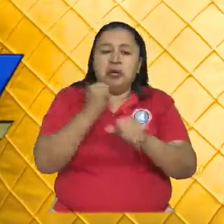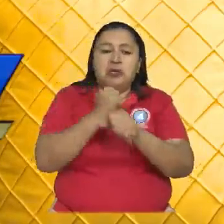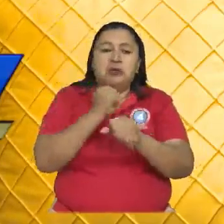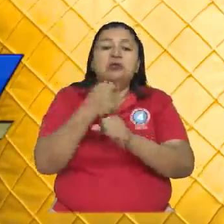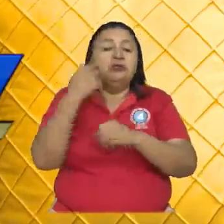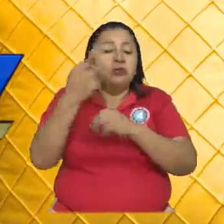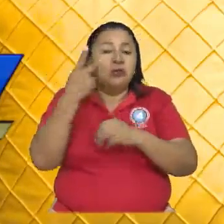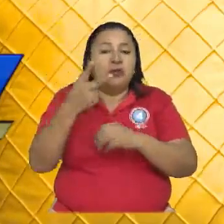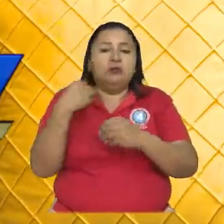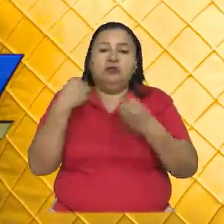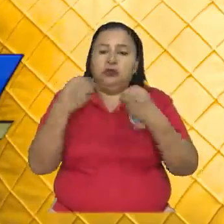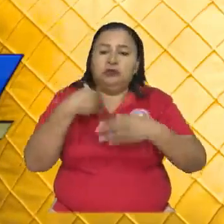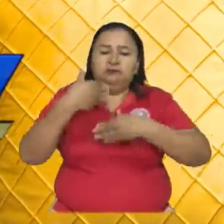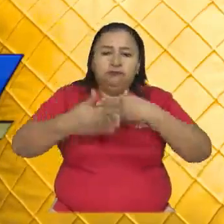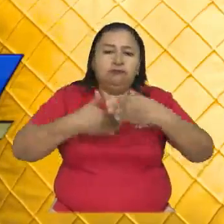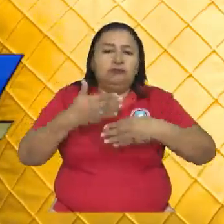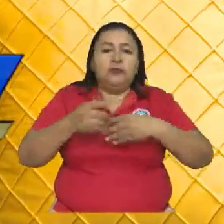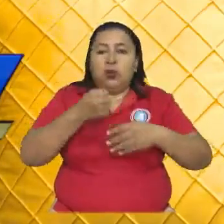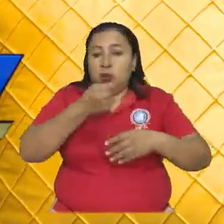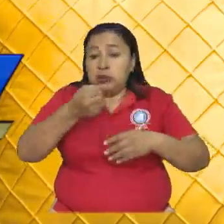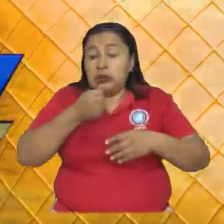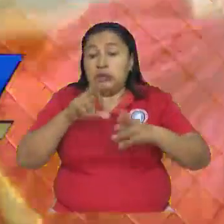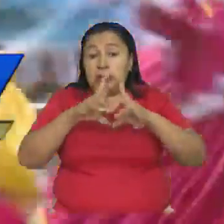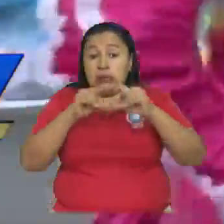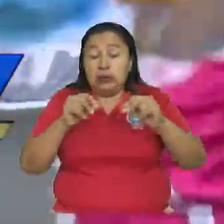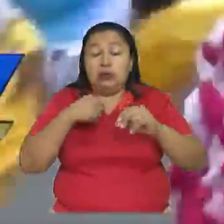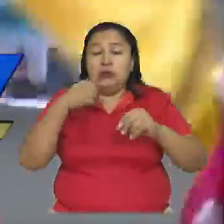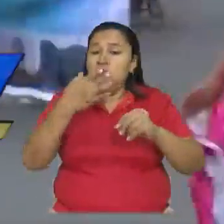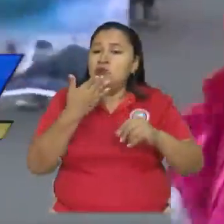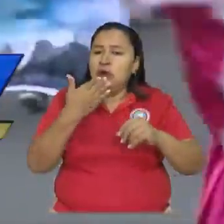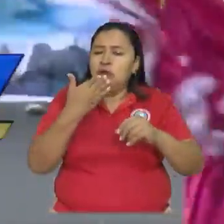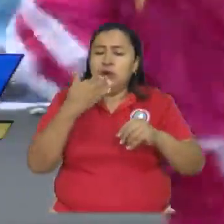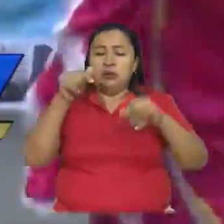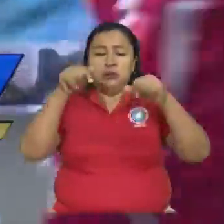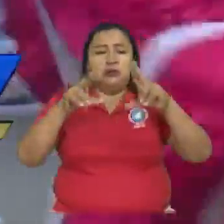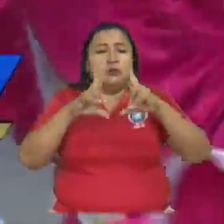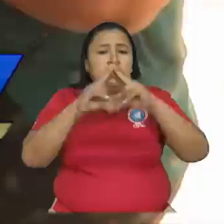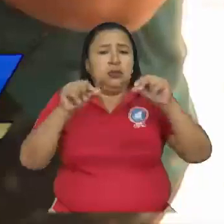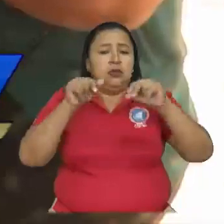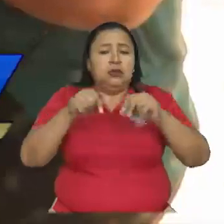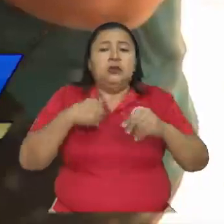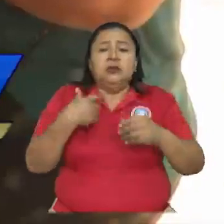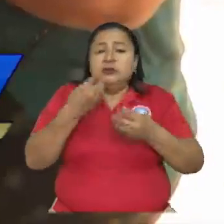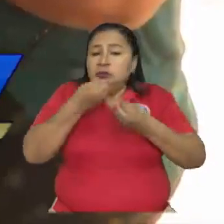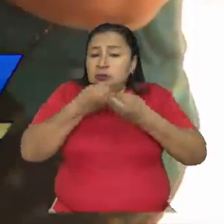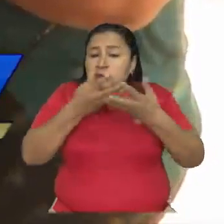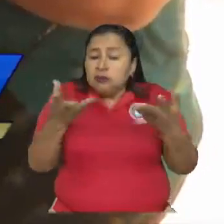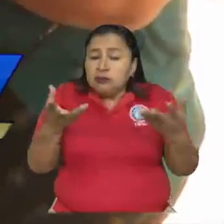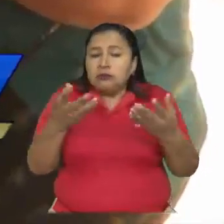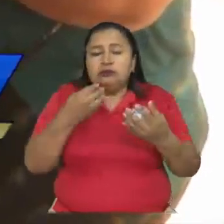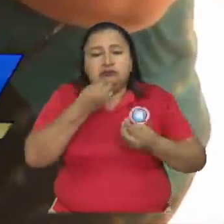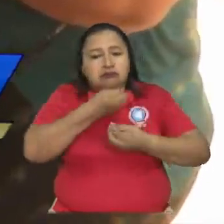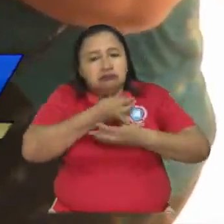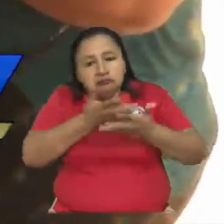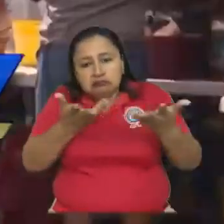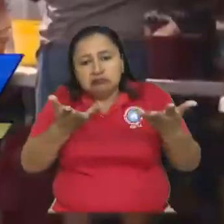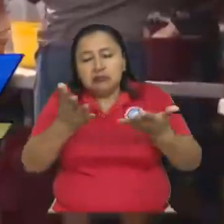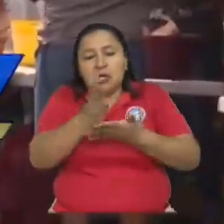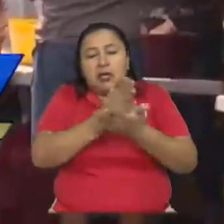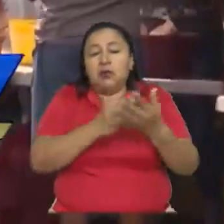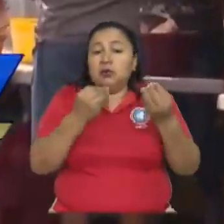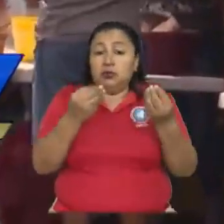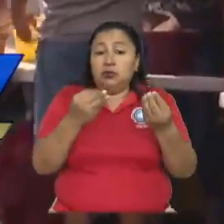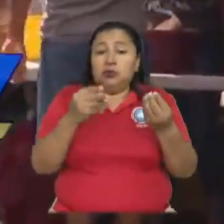Se vio constantemente noticias, ¿verdad?, positivas de Nicaragua, publicaciones, reportajes, muchos de los